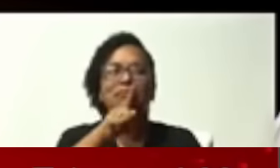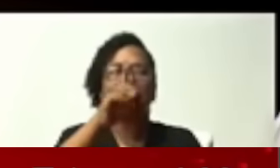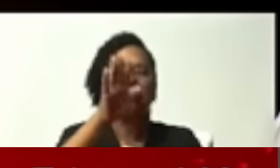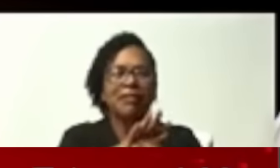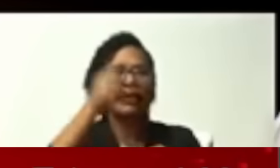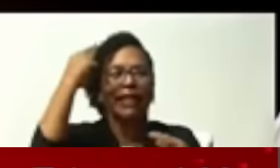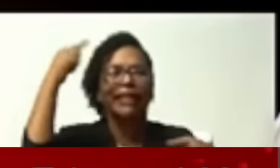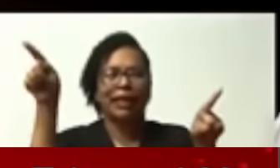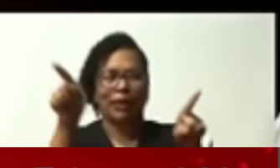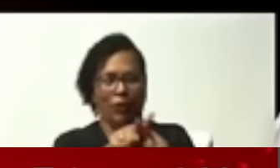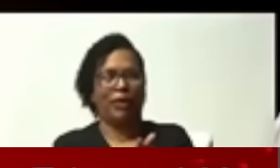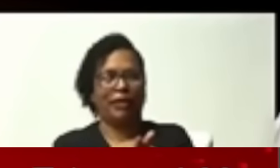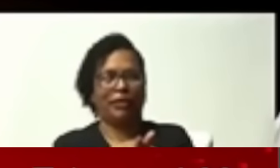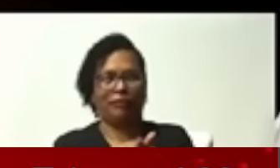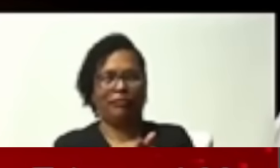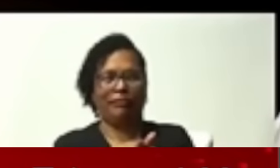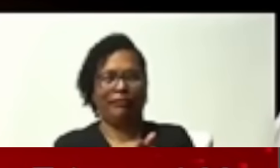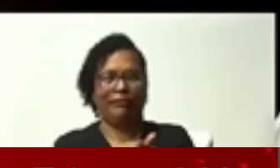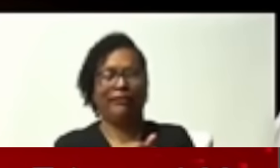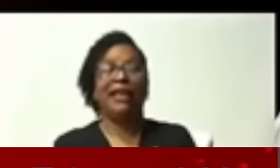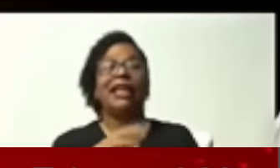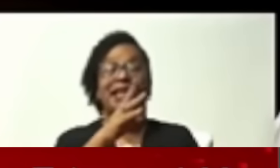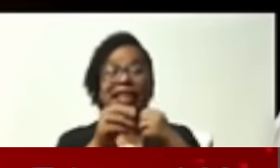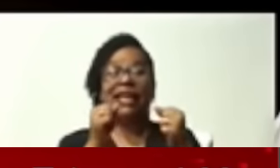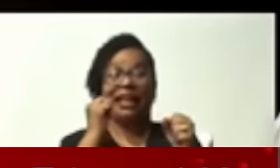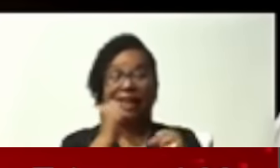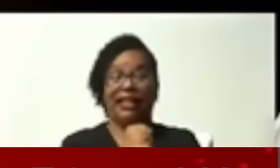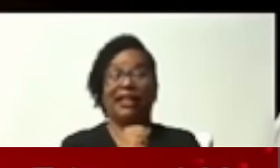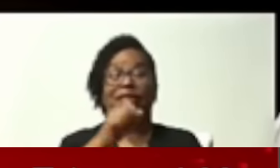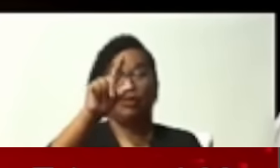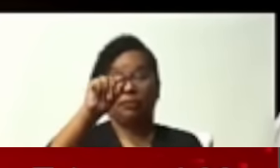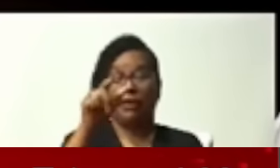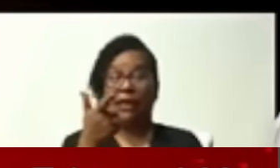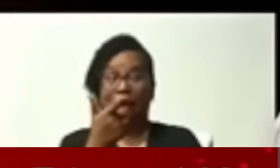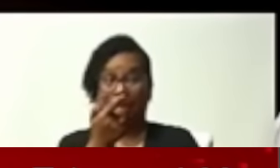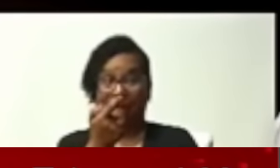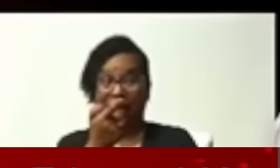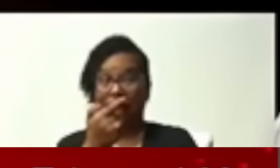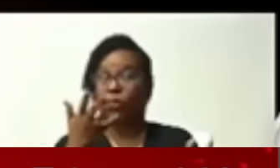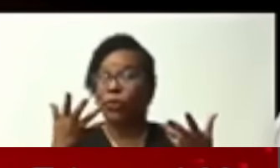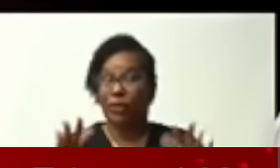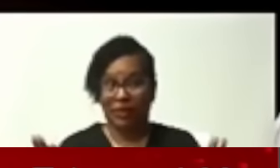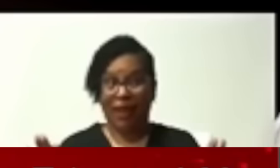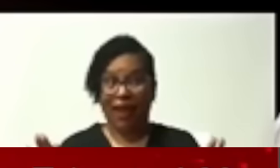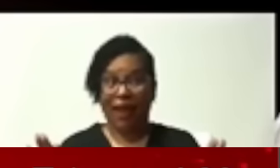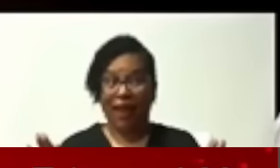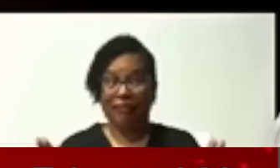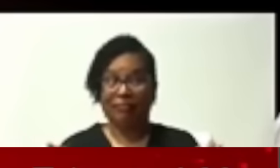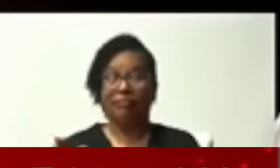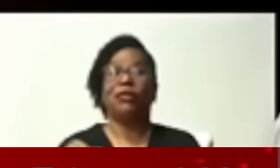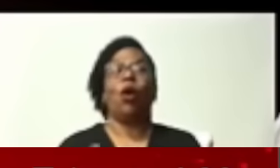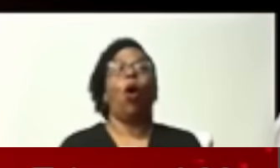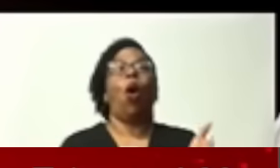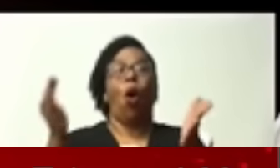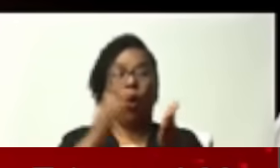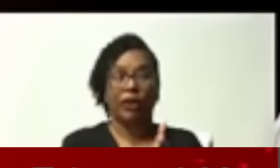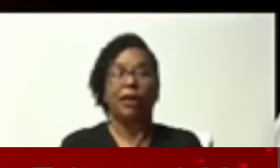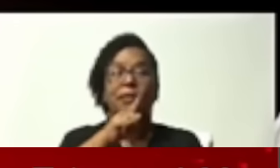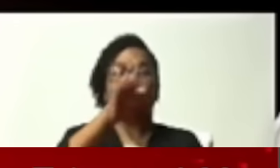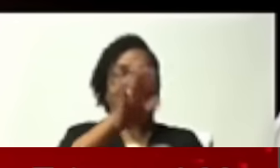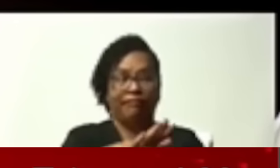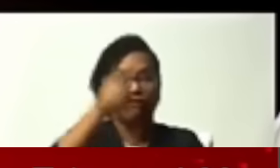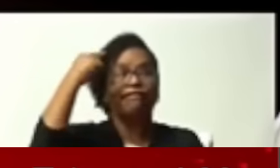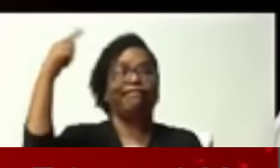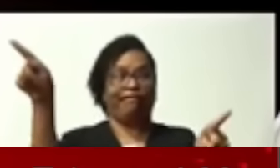el 2021, porque esto no es un conflicto nuevo y es importante que la gente también lo entienda. Y evidentemente en ese momento la intención de lo que se trató,